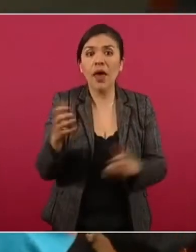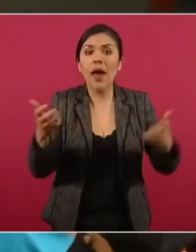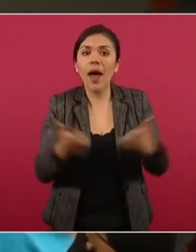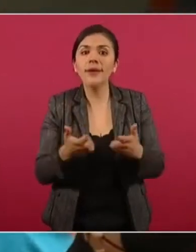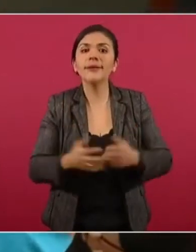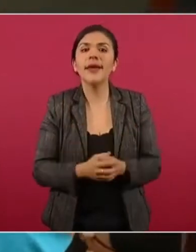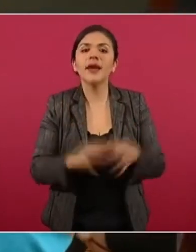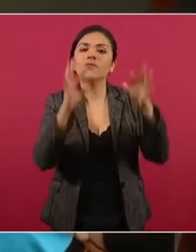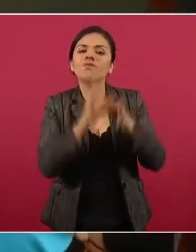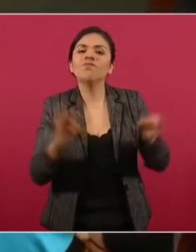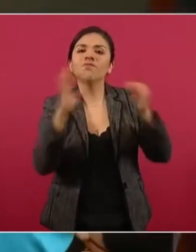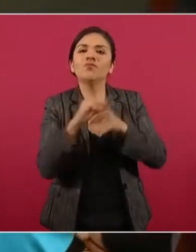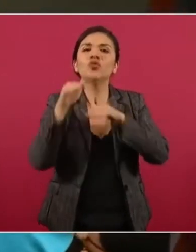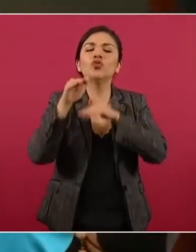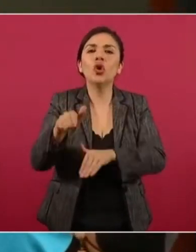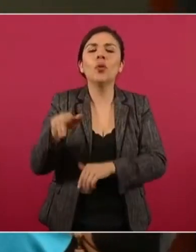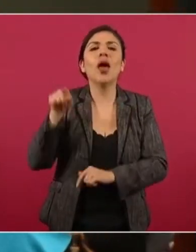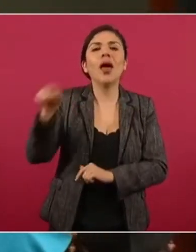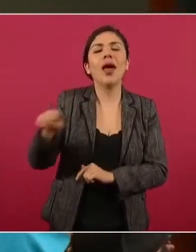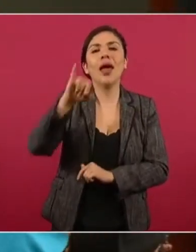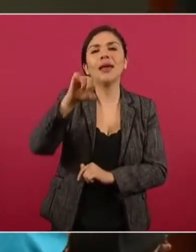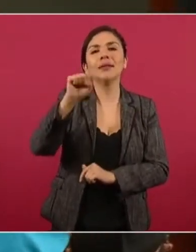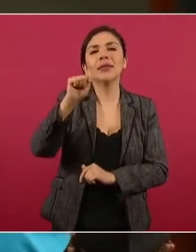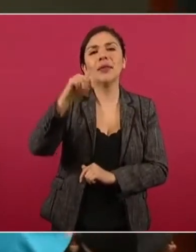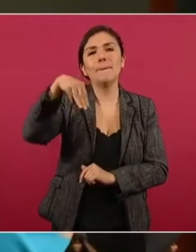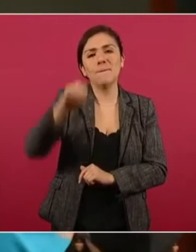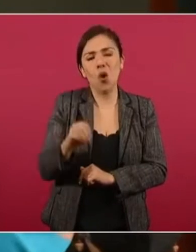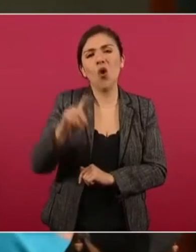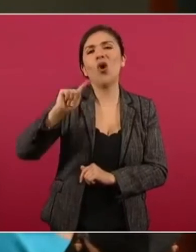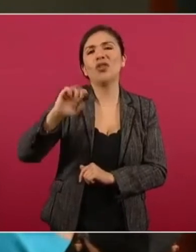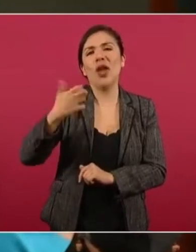los polos de desarrollo del Istmo de Tehuantepec, que